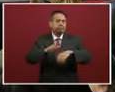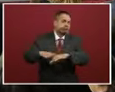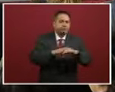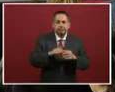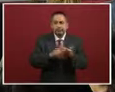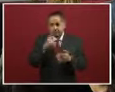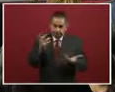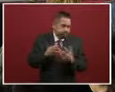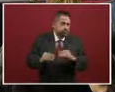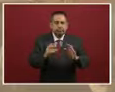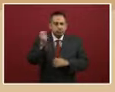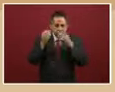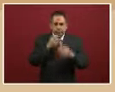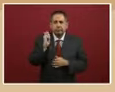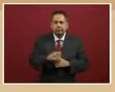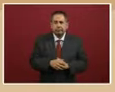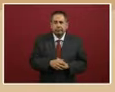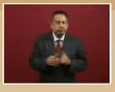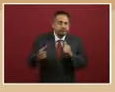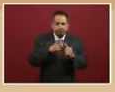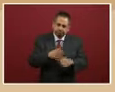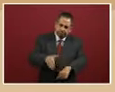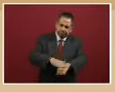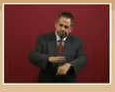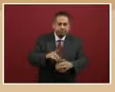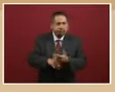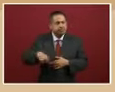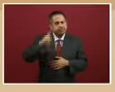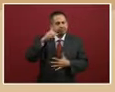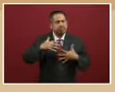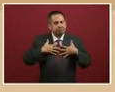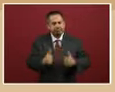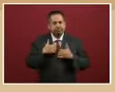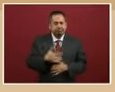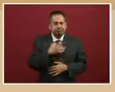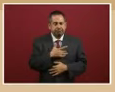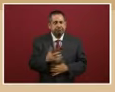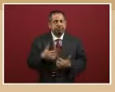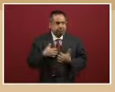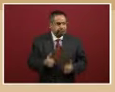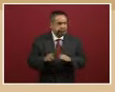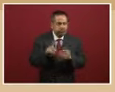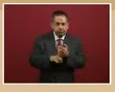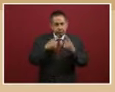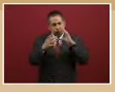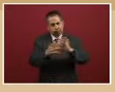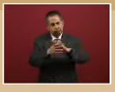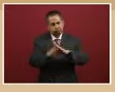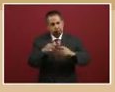acción, como se dice en las campañas. Es también un llamado a la civilización, a la sensibilización, a decir